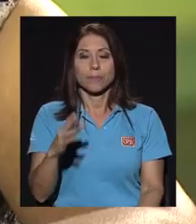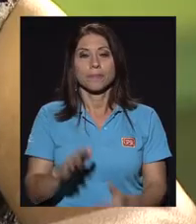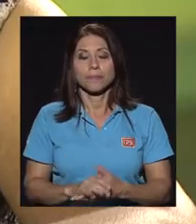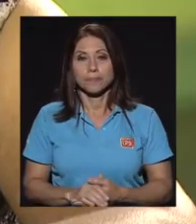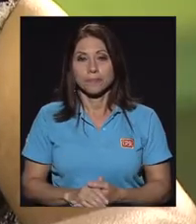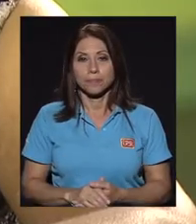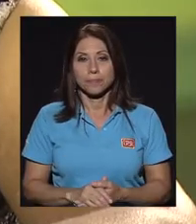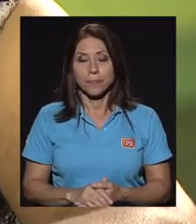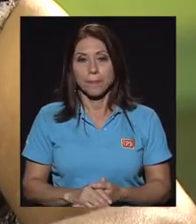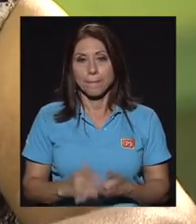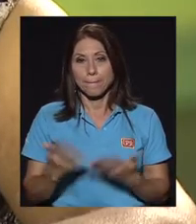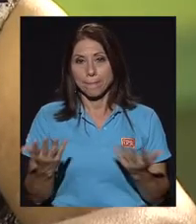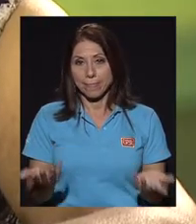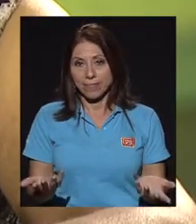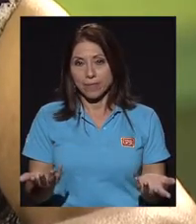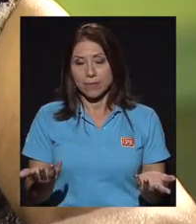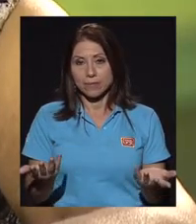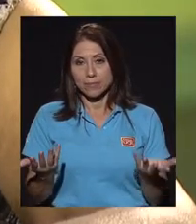Bueno,